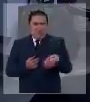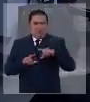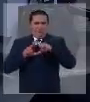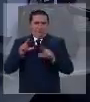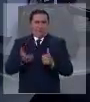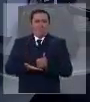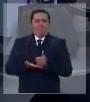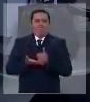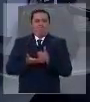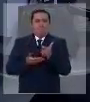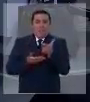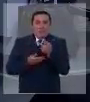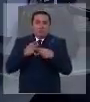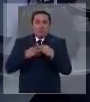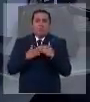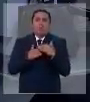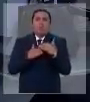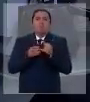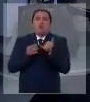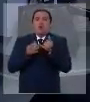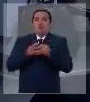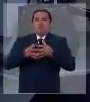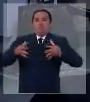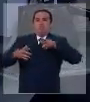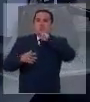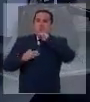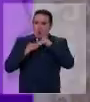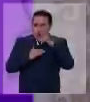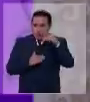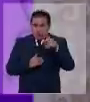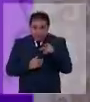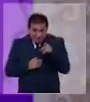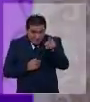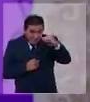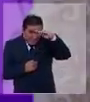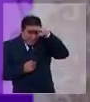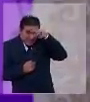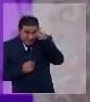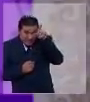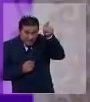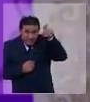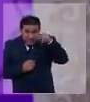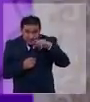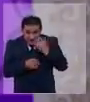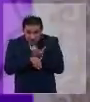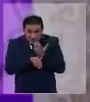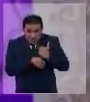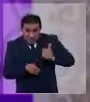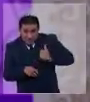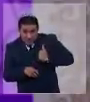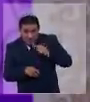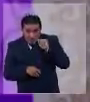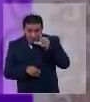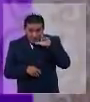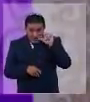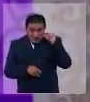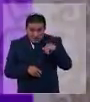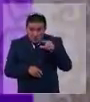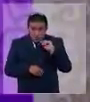preocupa demasiado entonces que cancelen el Telecán? Yo voy a plantear de que se mantenga el tratado,